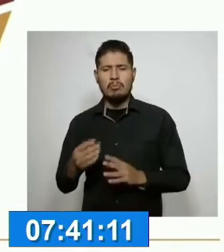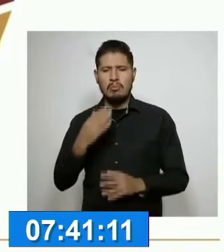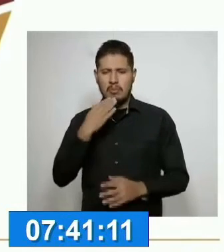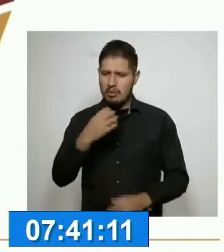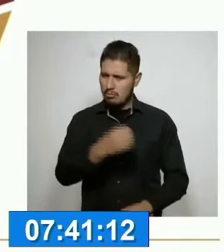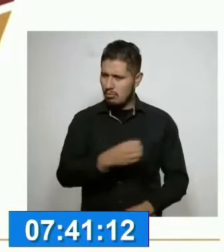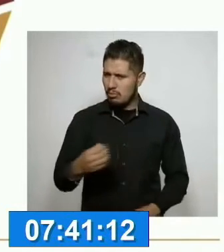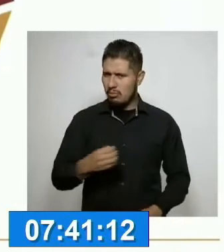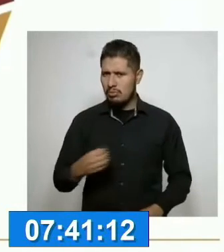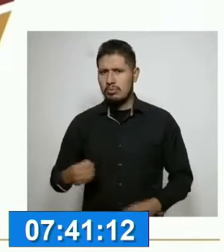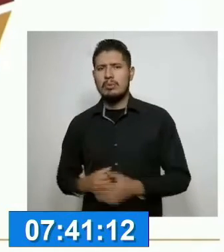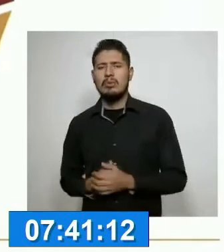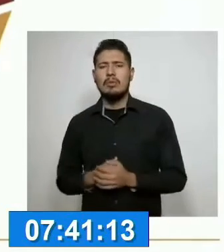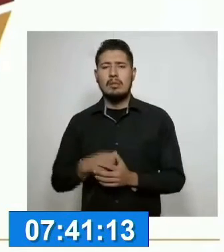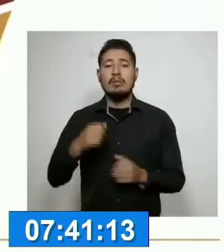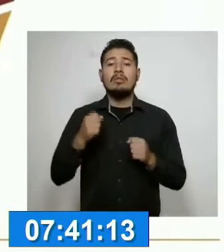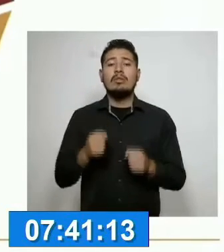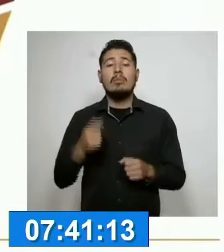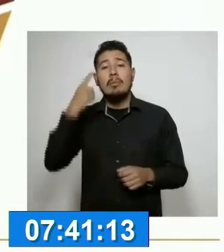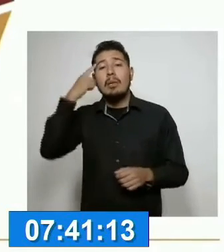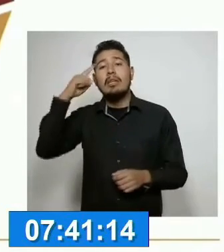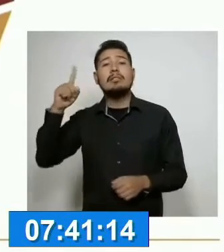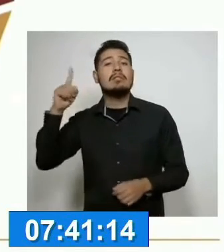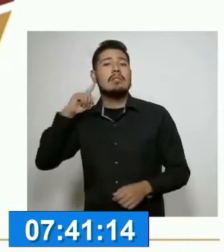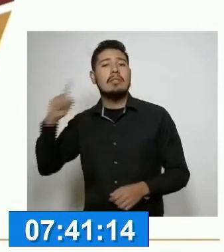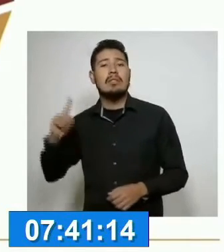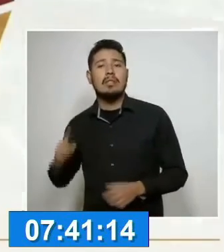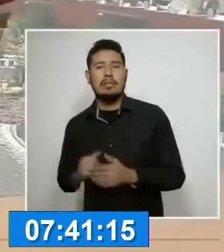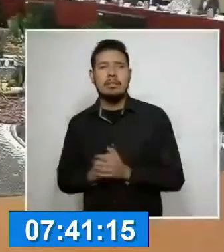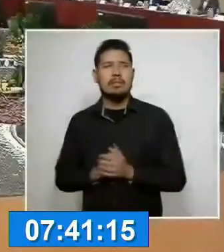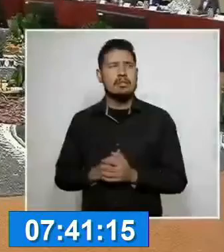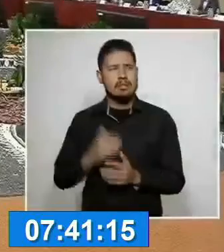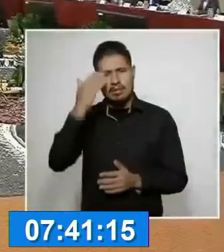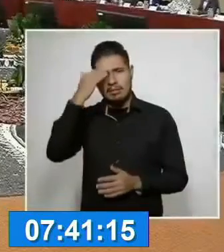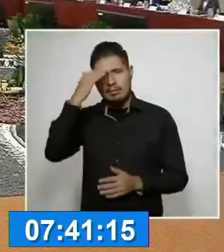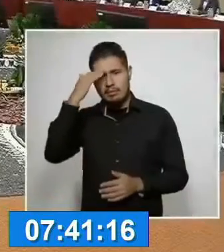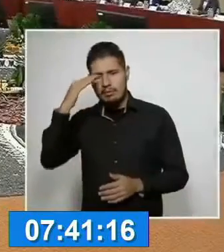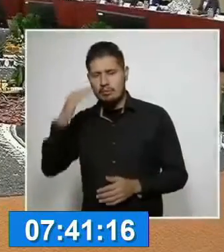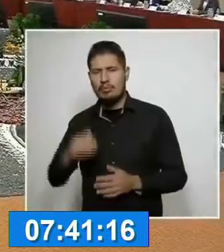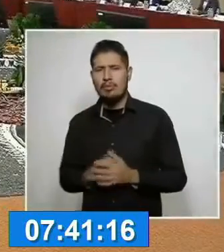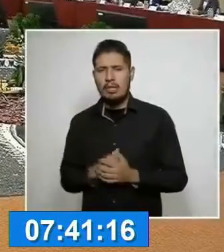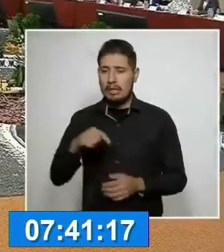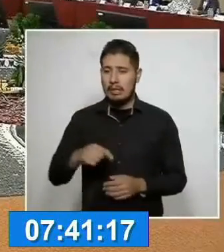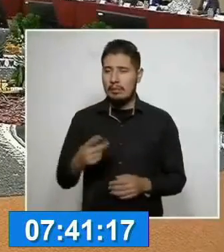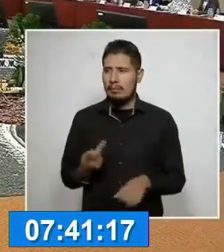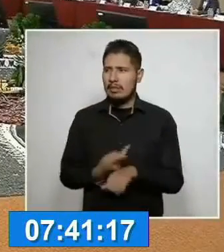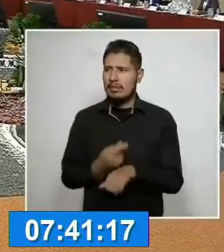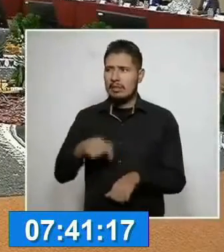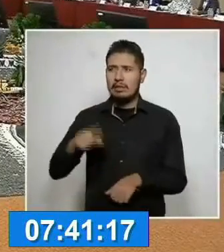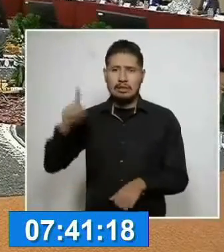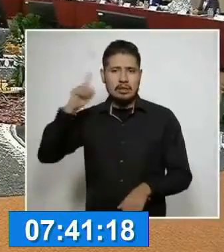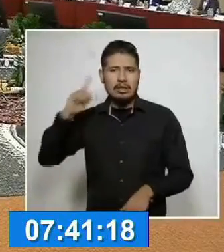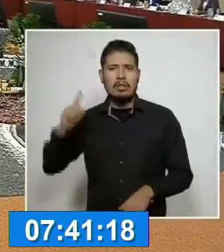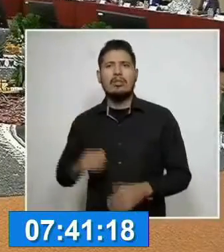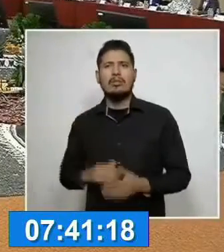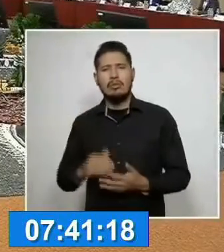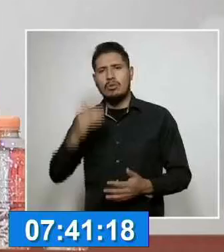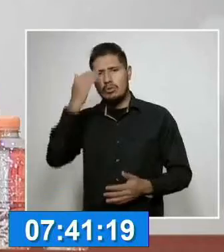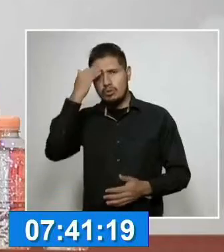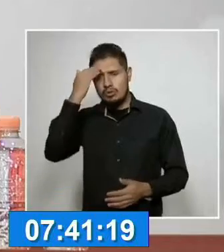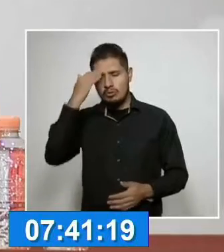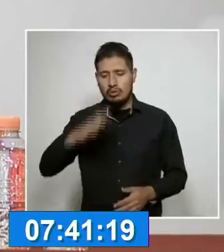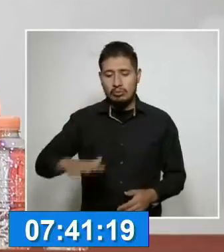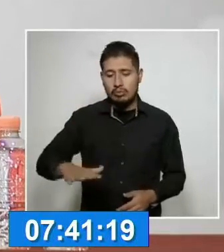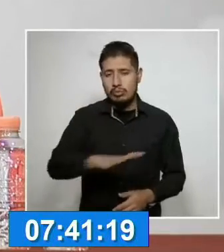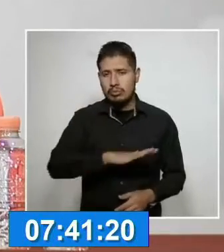activo por la seguridad de los zacatecanos. Sabemos de las condiciones que imperan en Zacatecas, tenemos de conocimiento de las